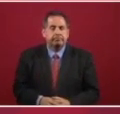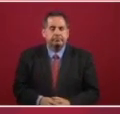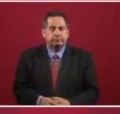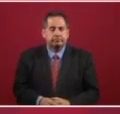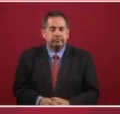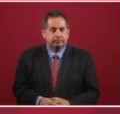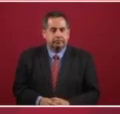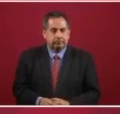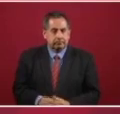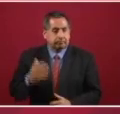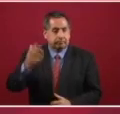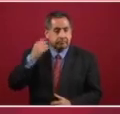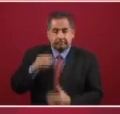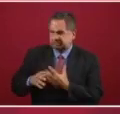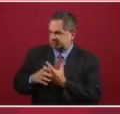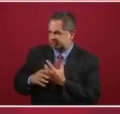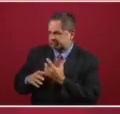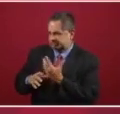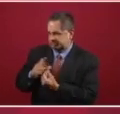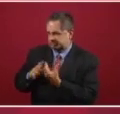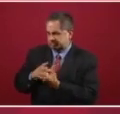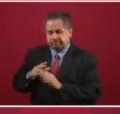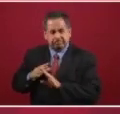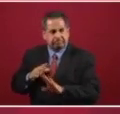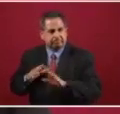se daba porque